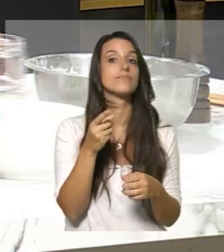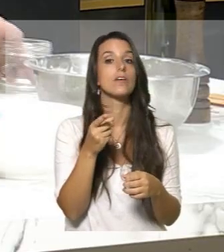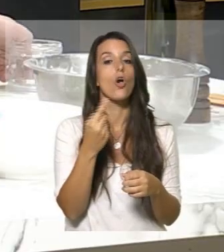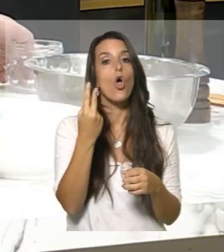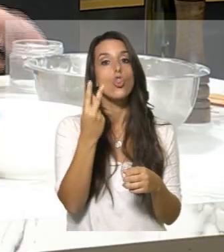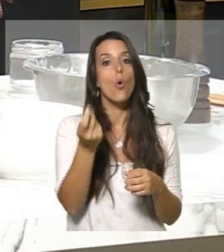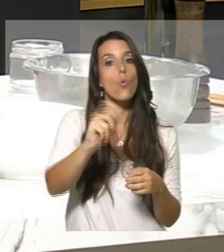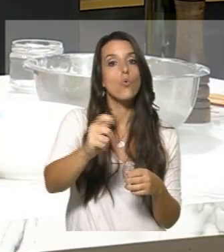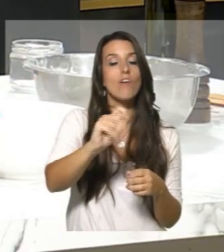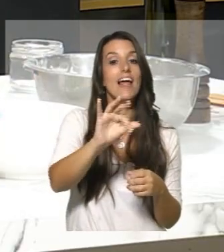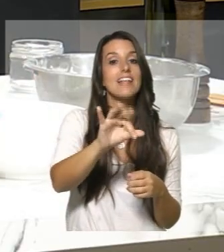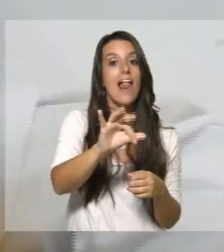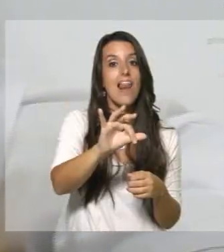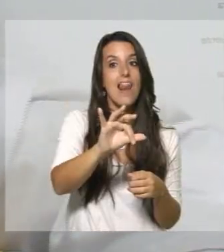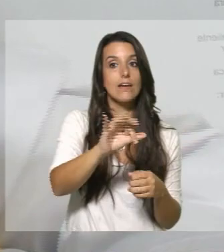2 cucharaditas de sal.